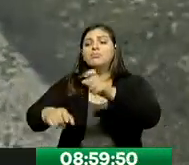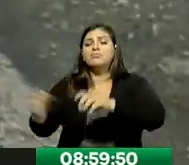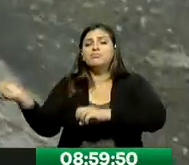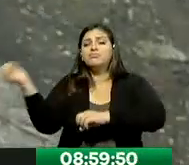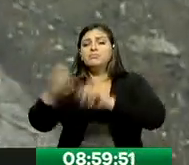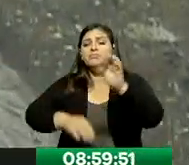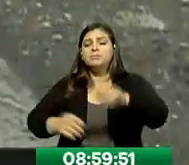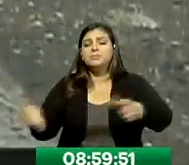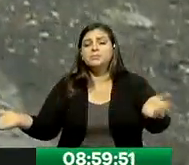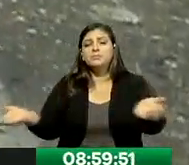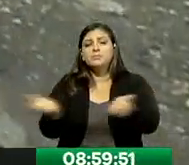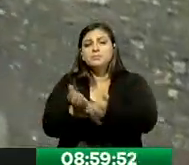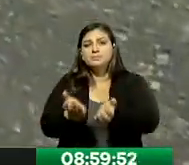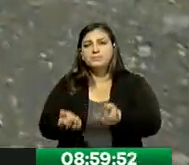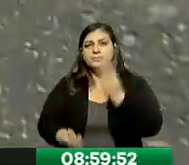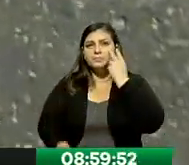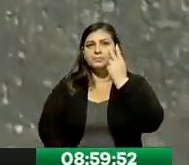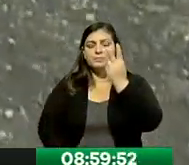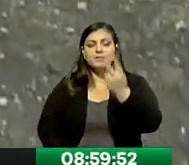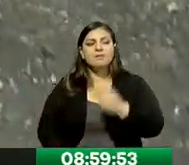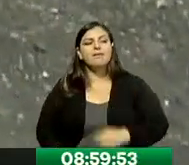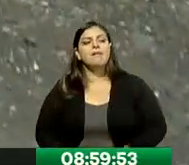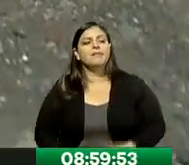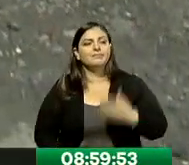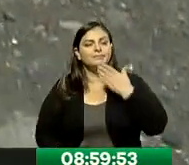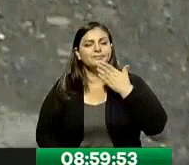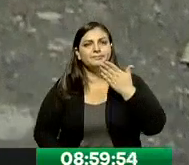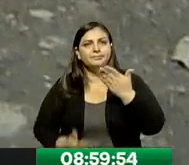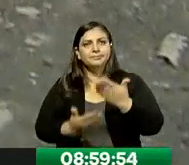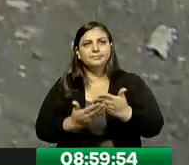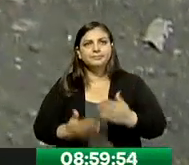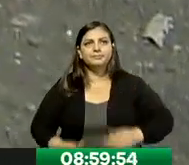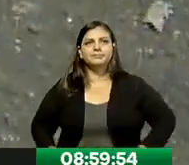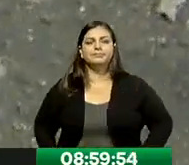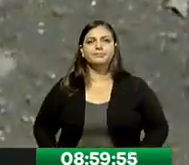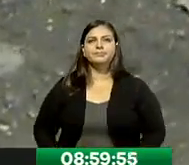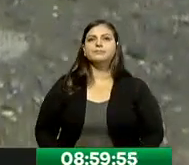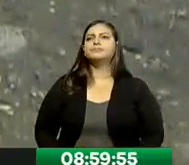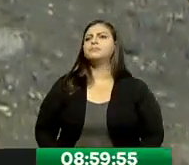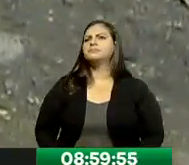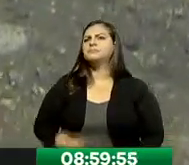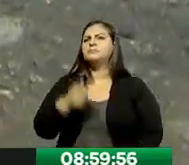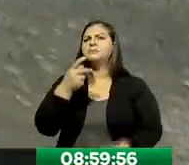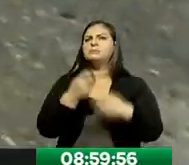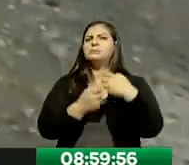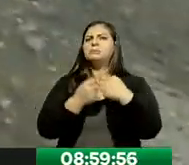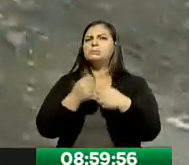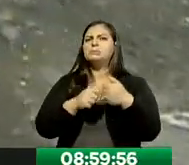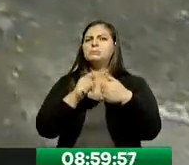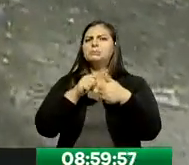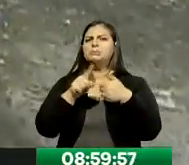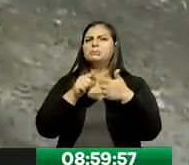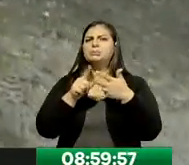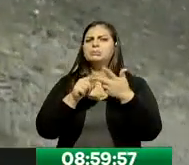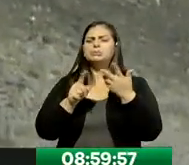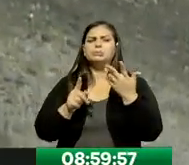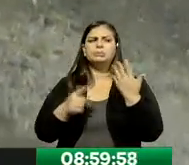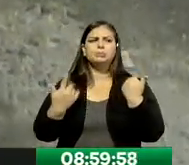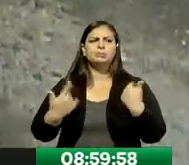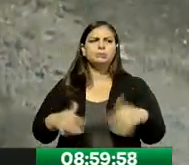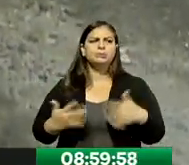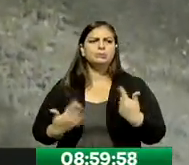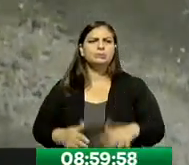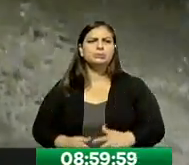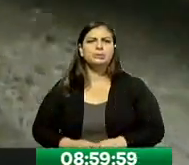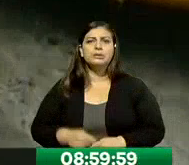sector tiene algunos inconvenientes. Muchas gracias, caballero. Él paró, vaya en su carrito. Y esperemos que ya no le afecte su bolsillo, como me dice que ya está cansado